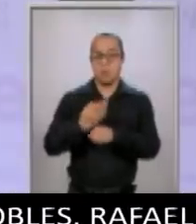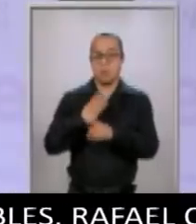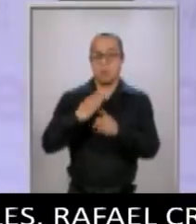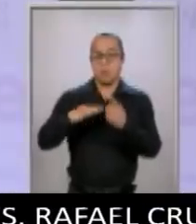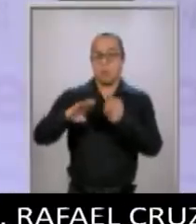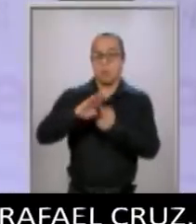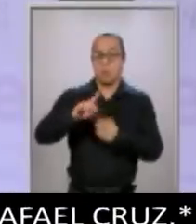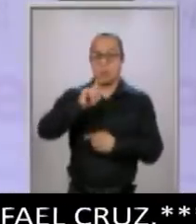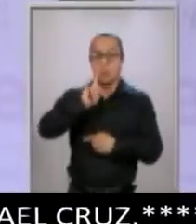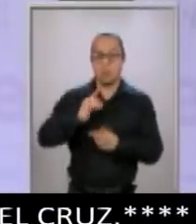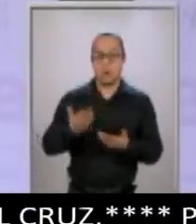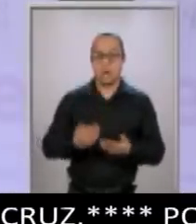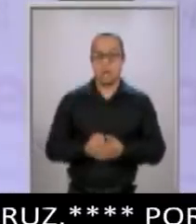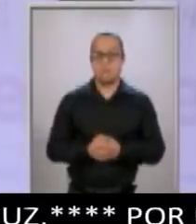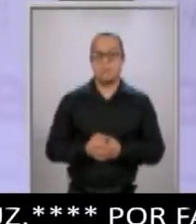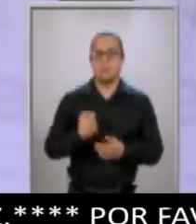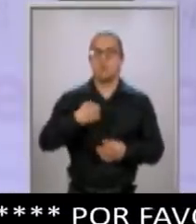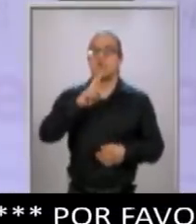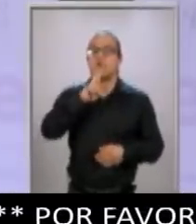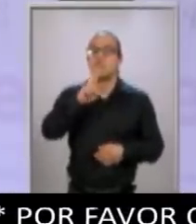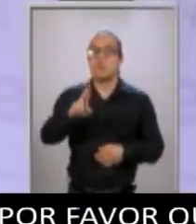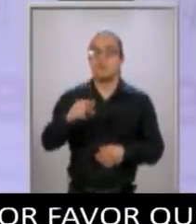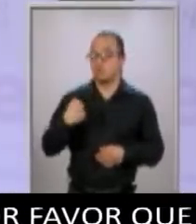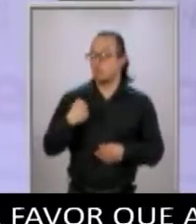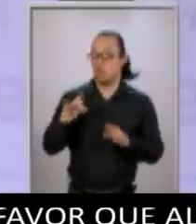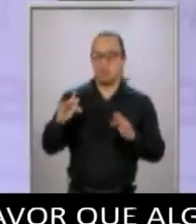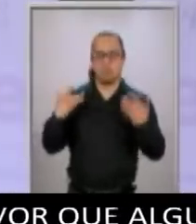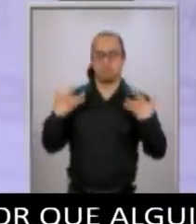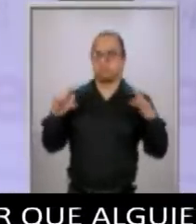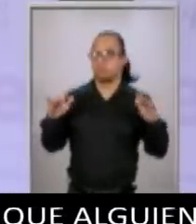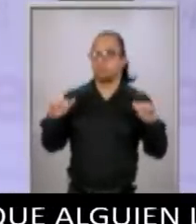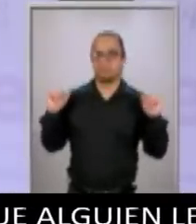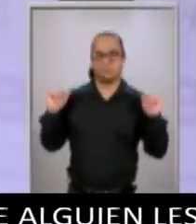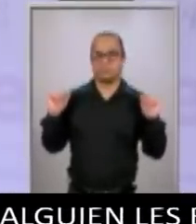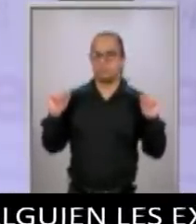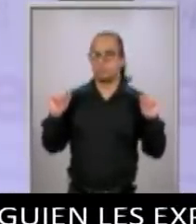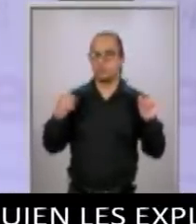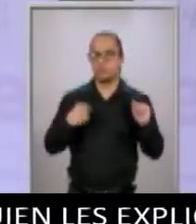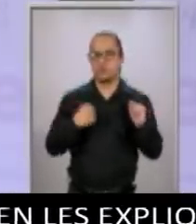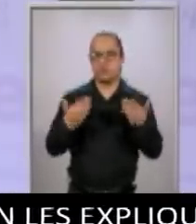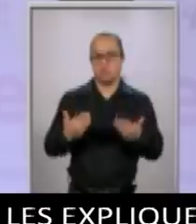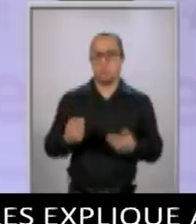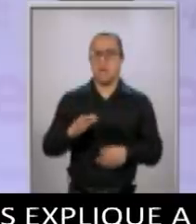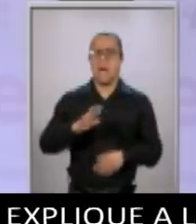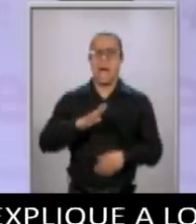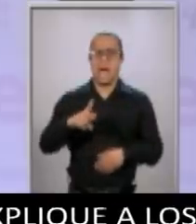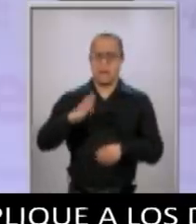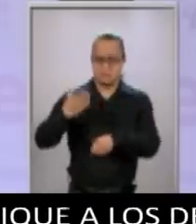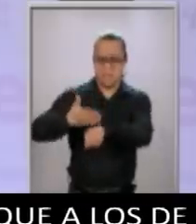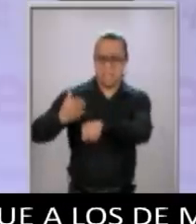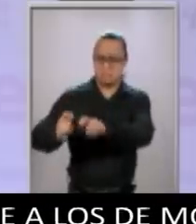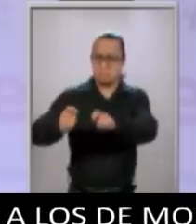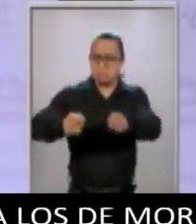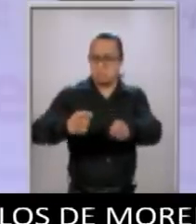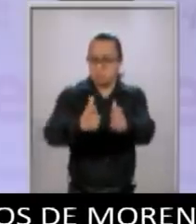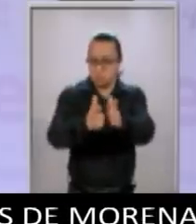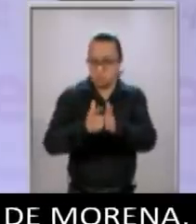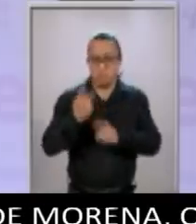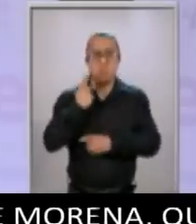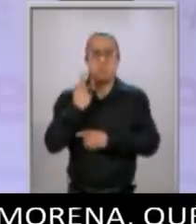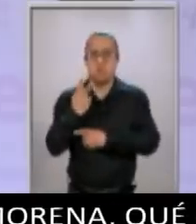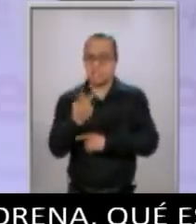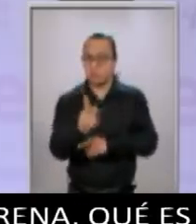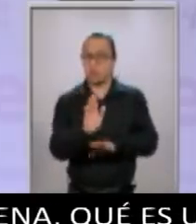una buena persona debatiendo. Yo salí del debate pensando que las dos lo habían hecho bien,